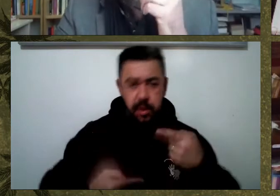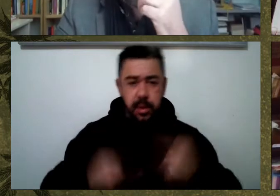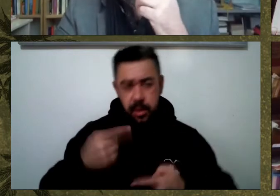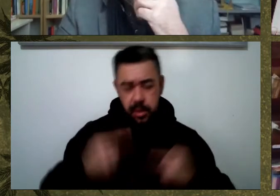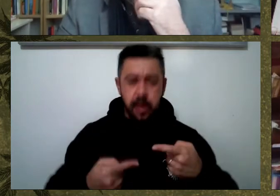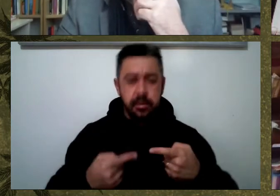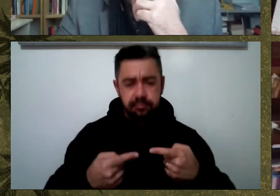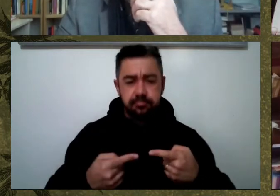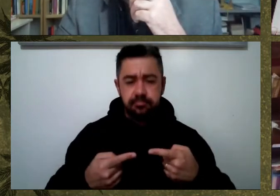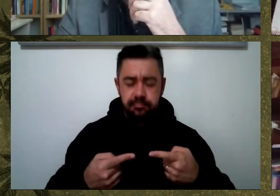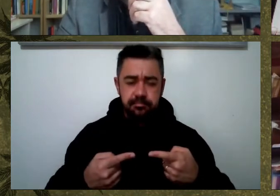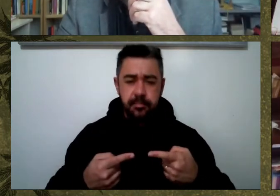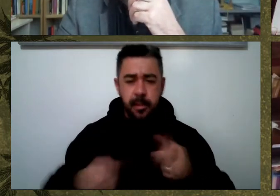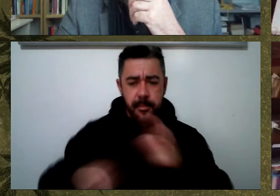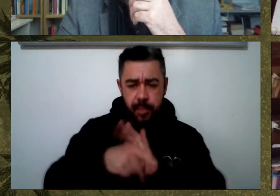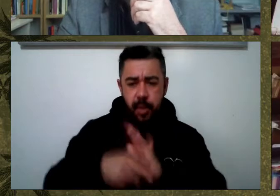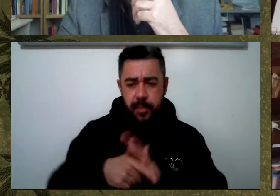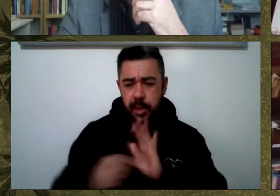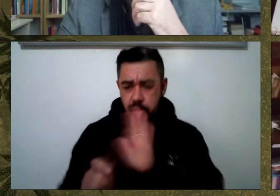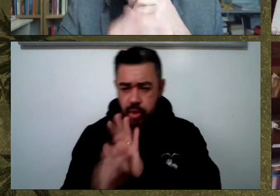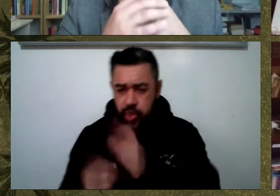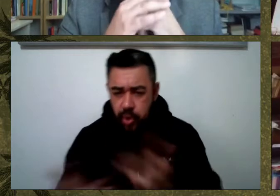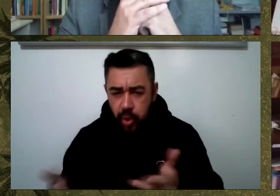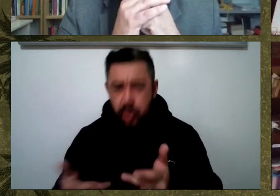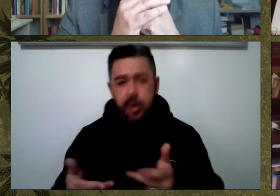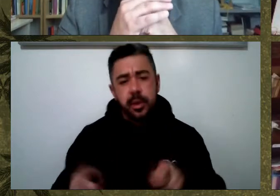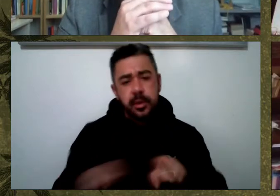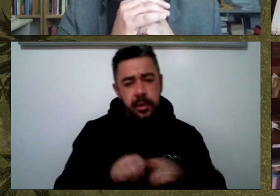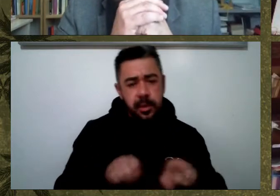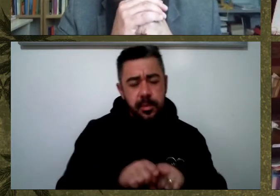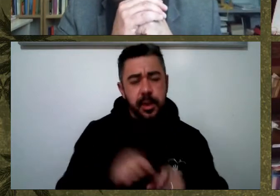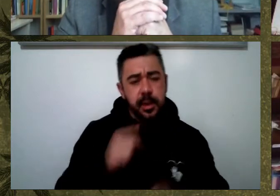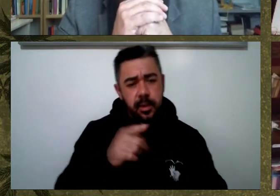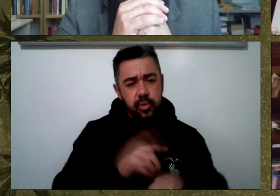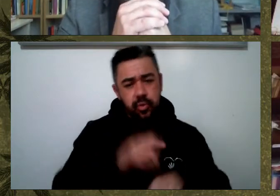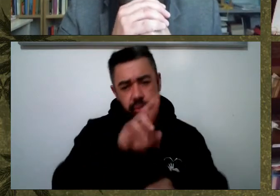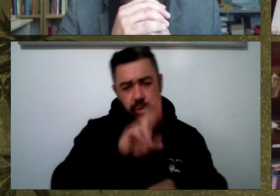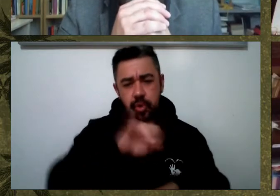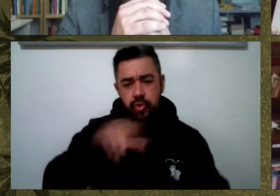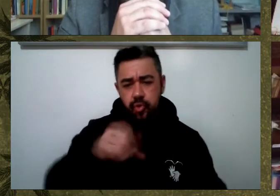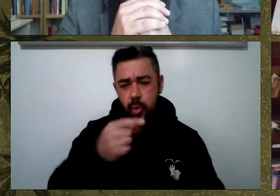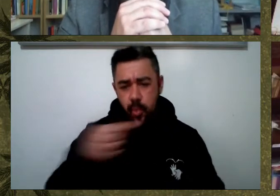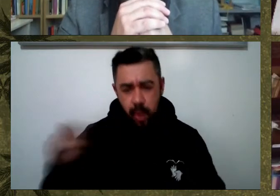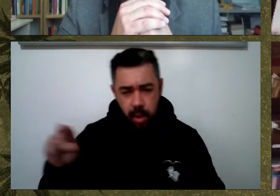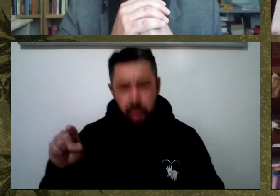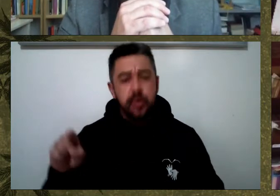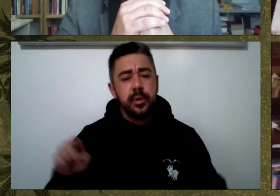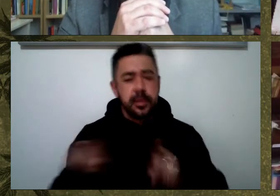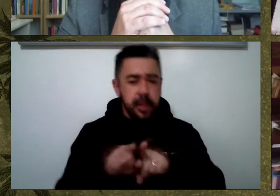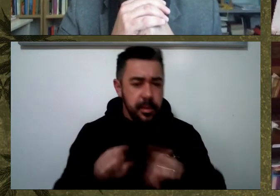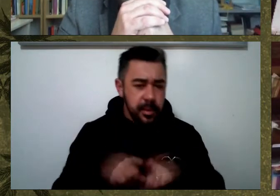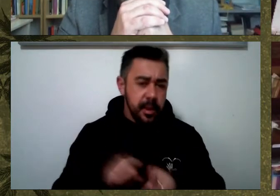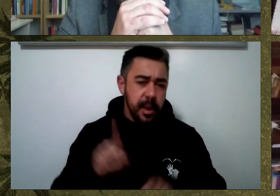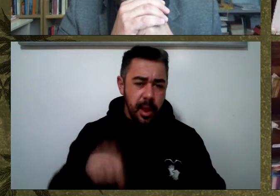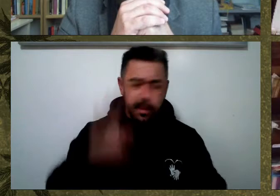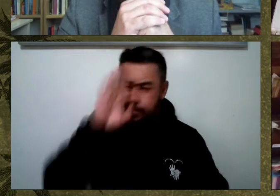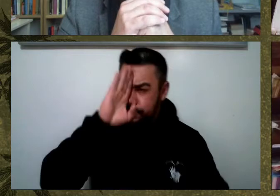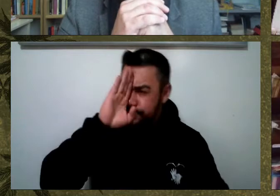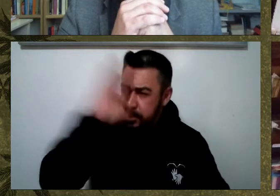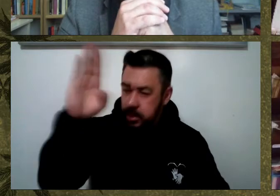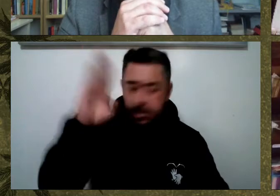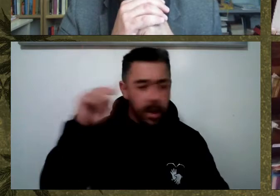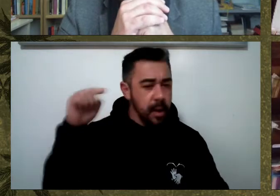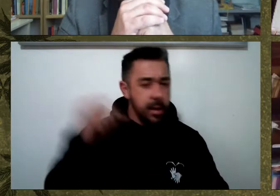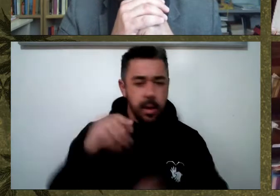como es Joao Goulao y como lo que ha hecho él como cabeza de equipo liderando un proceso